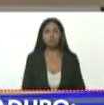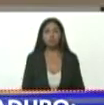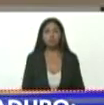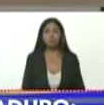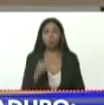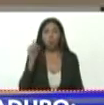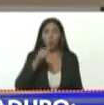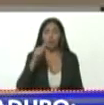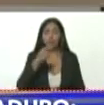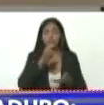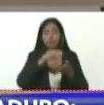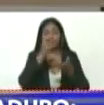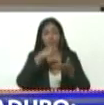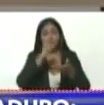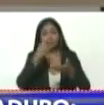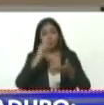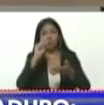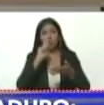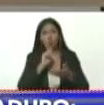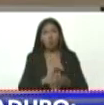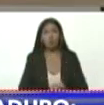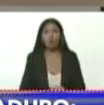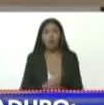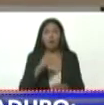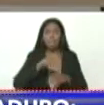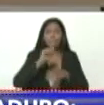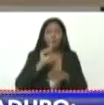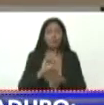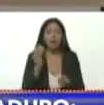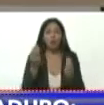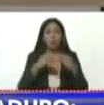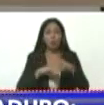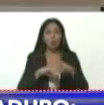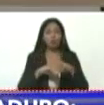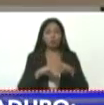se firmó el primer acuerdo